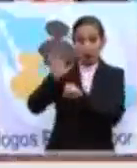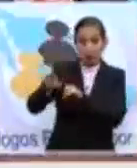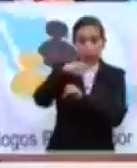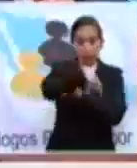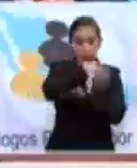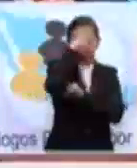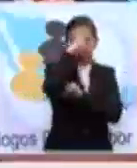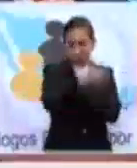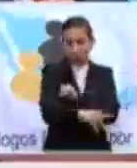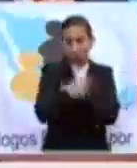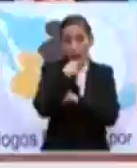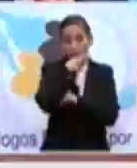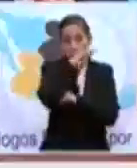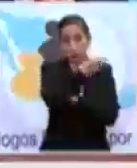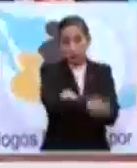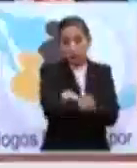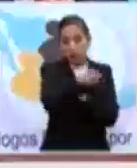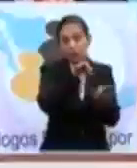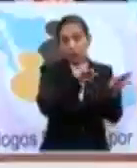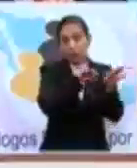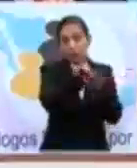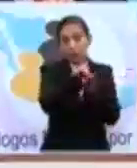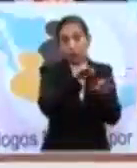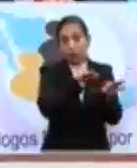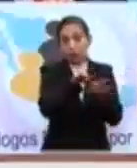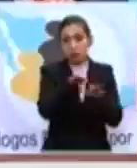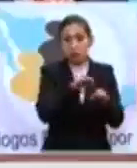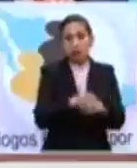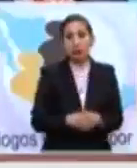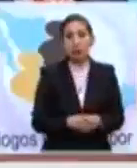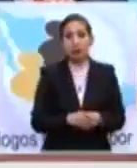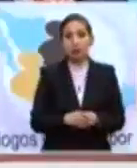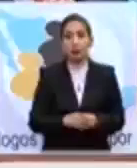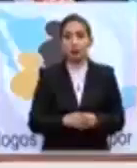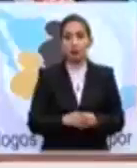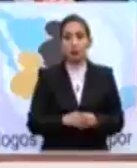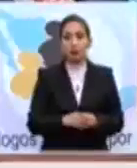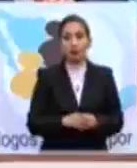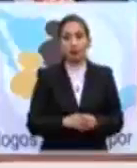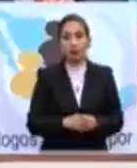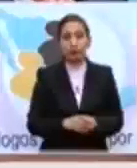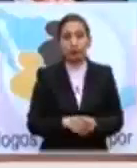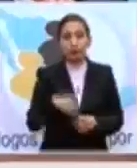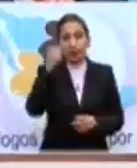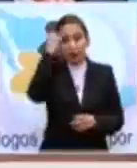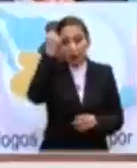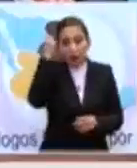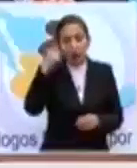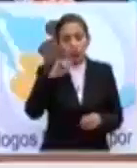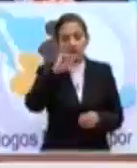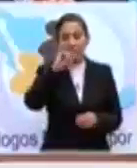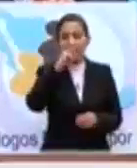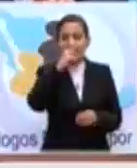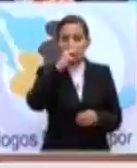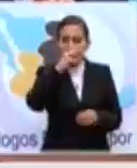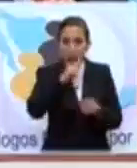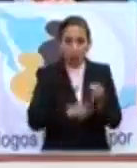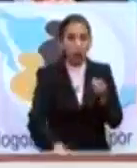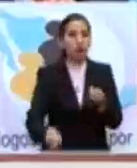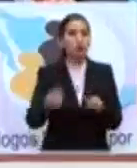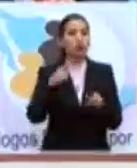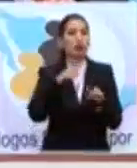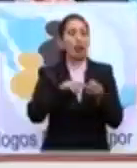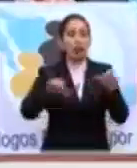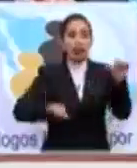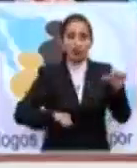en México así lo indican. El trabajo de los técnicos, de los ingenieros, de